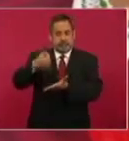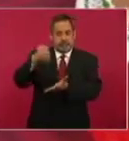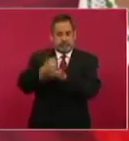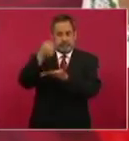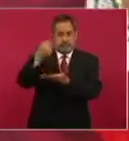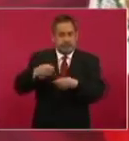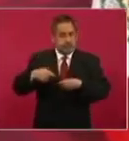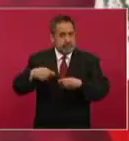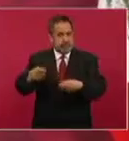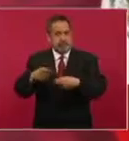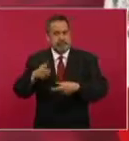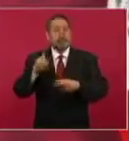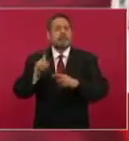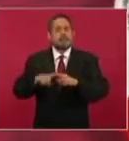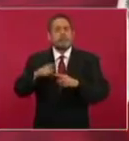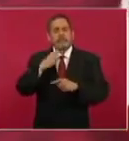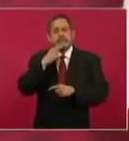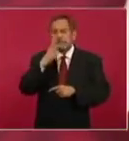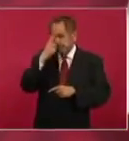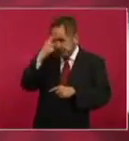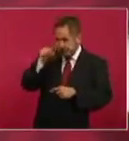es rehabilitar